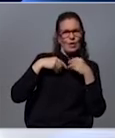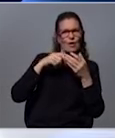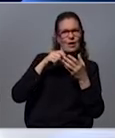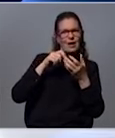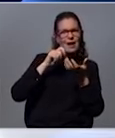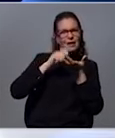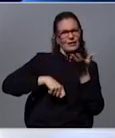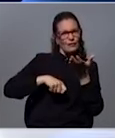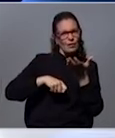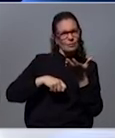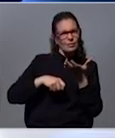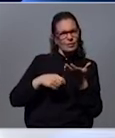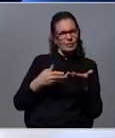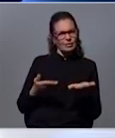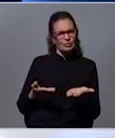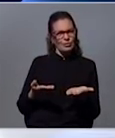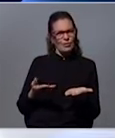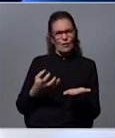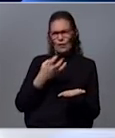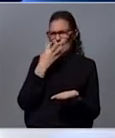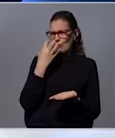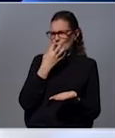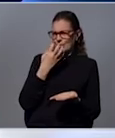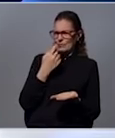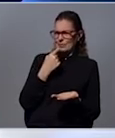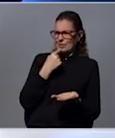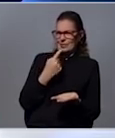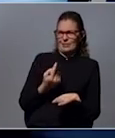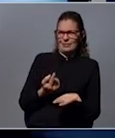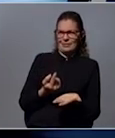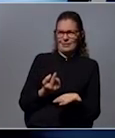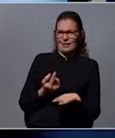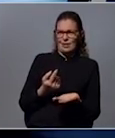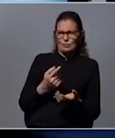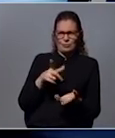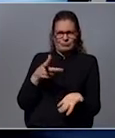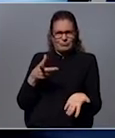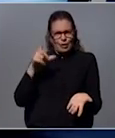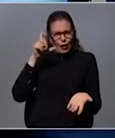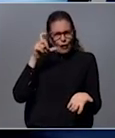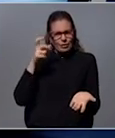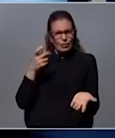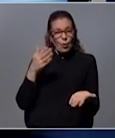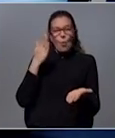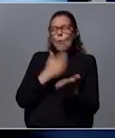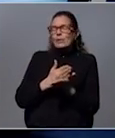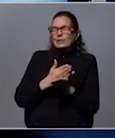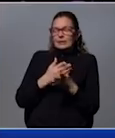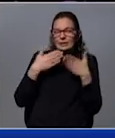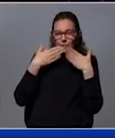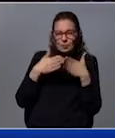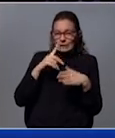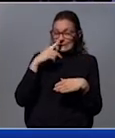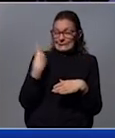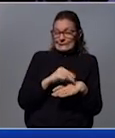firmas es un golpe de estado constitucional una cosa absurda la última pregunta